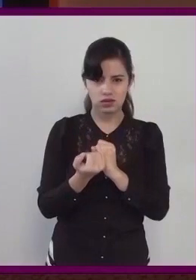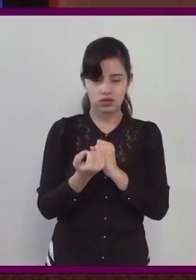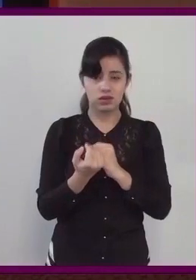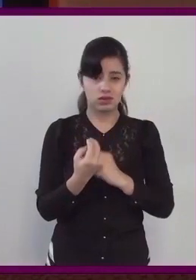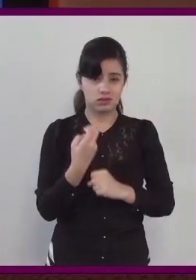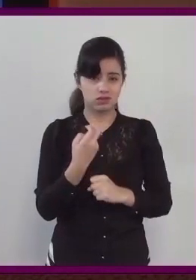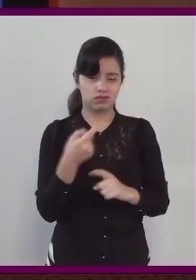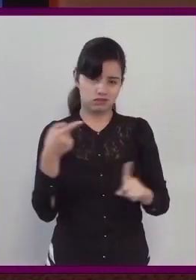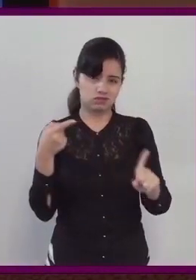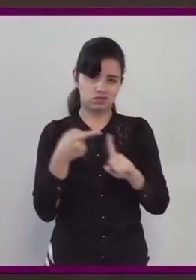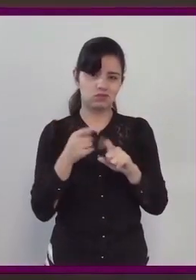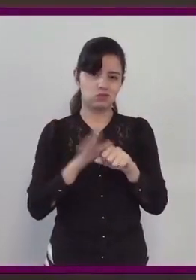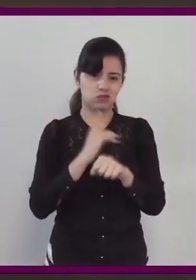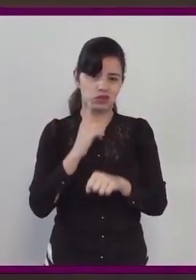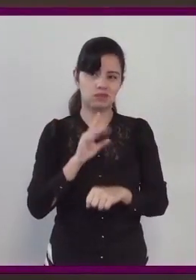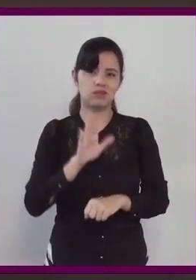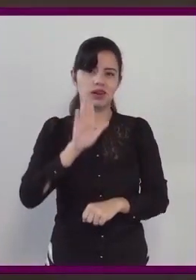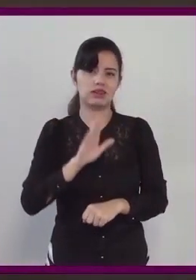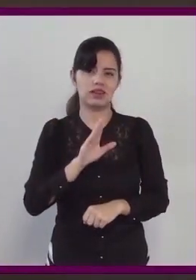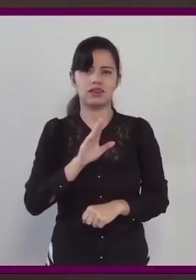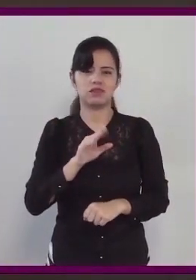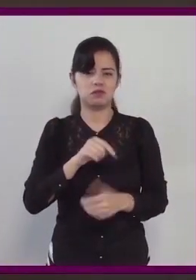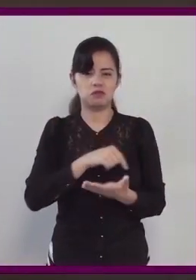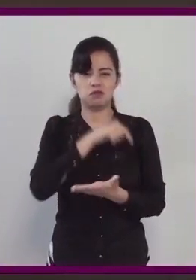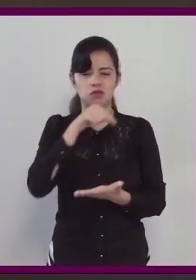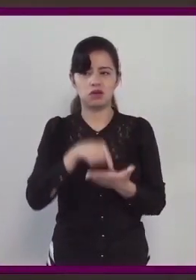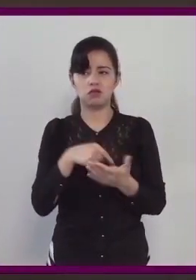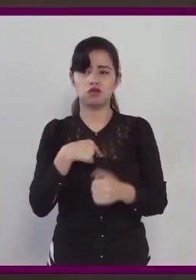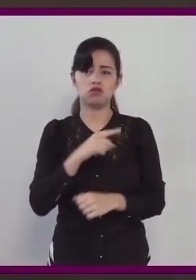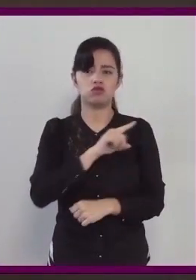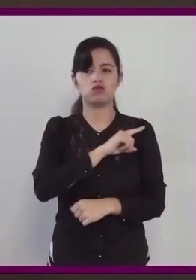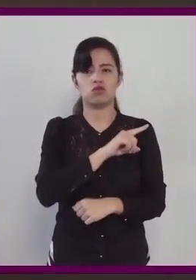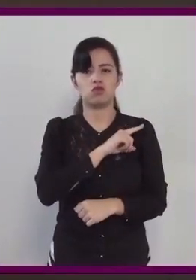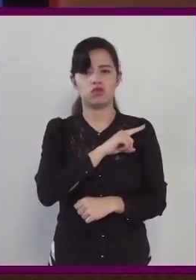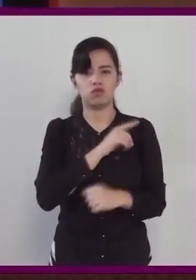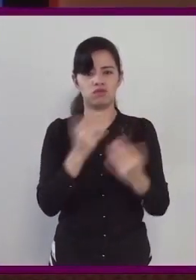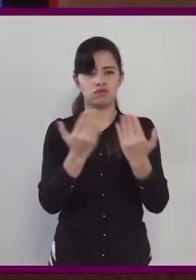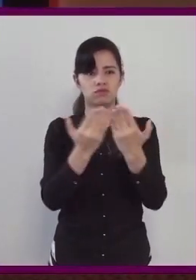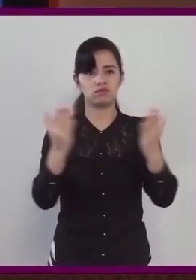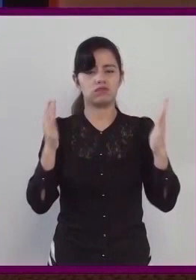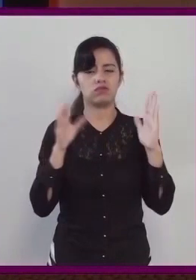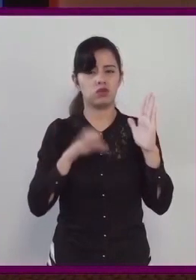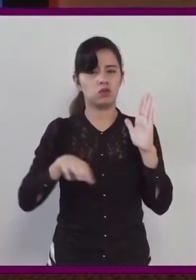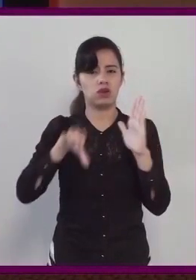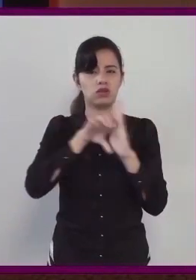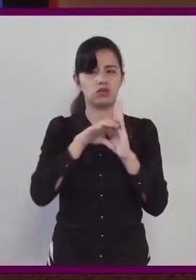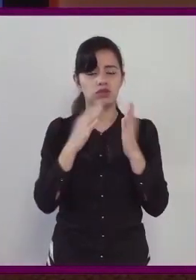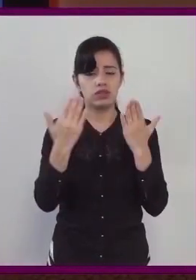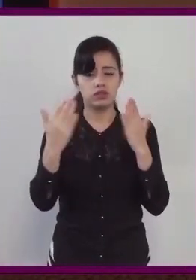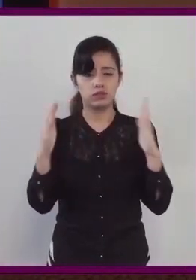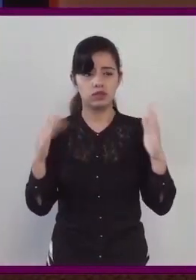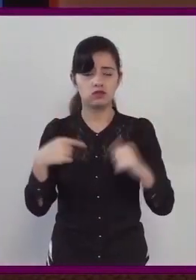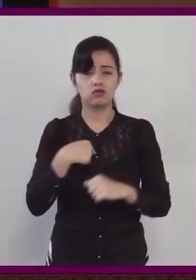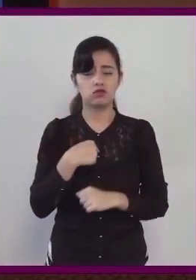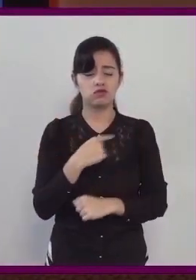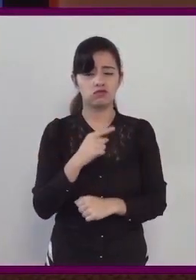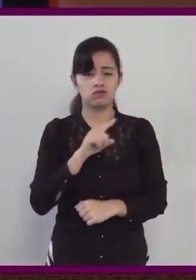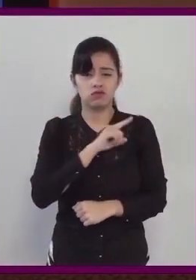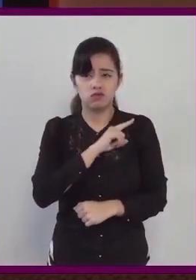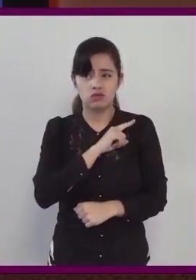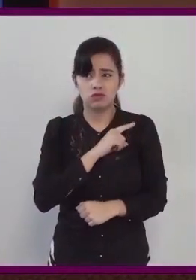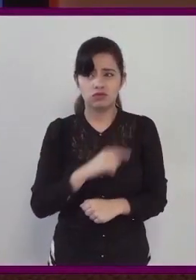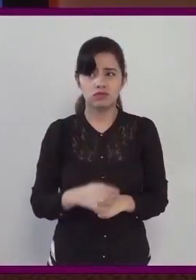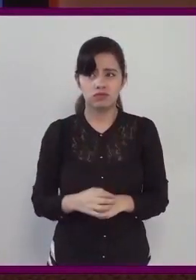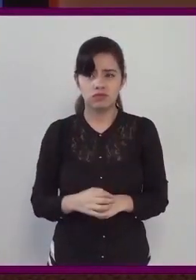un cuarto de espejos, ¿no? Y esa imagen se me hace que es precisa porque es un lugar